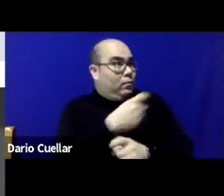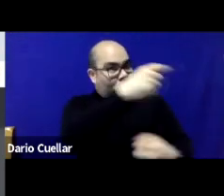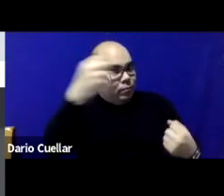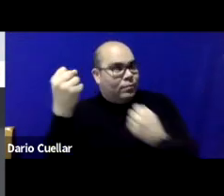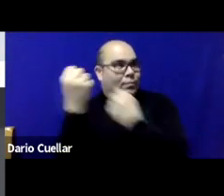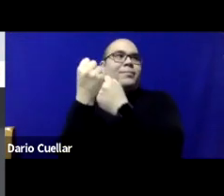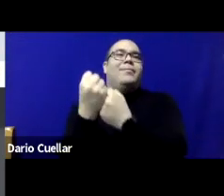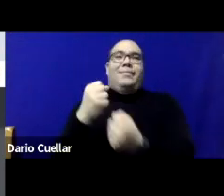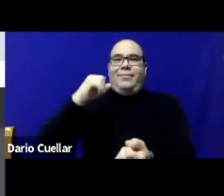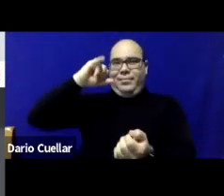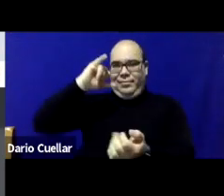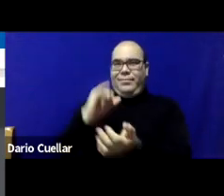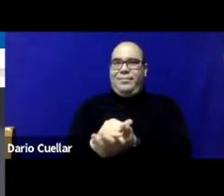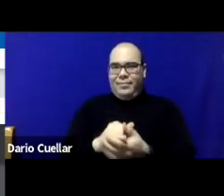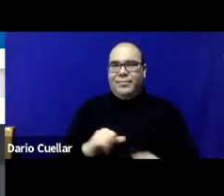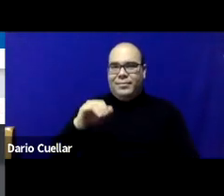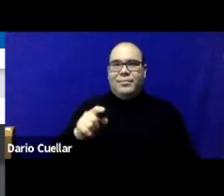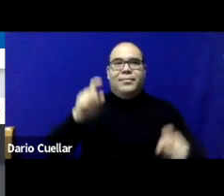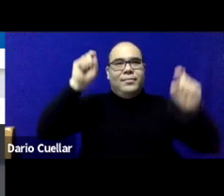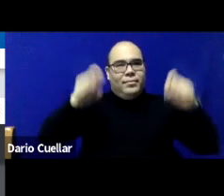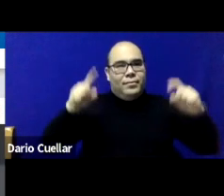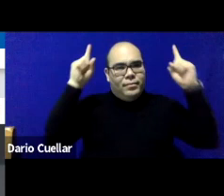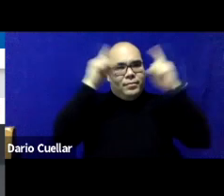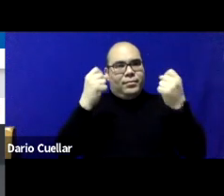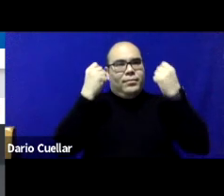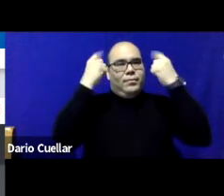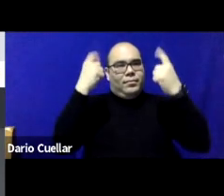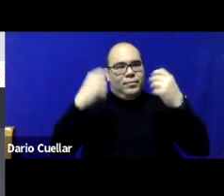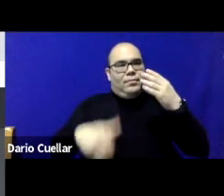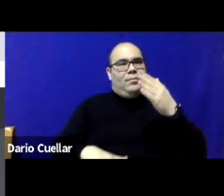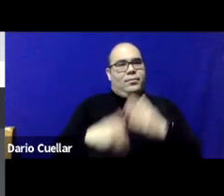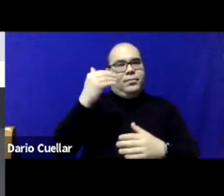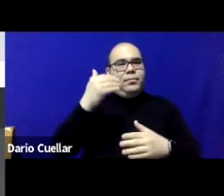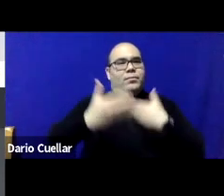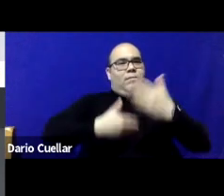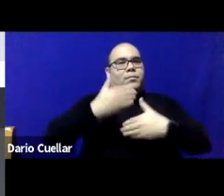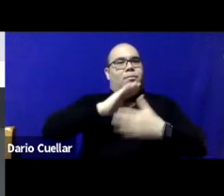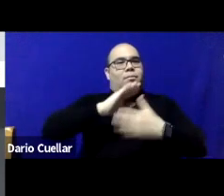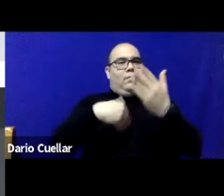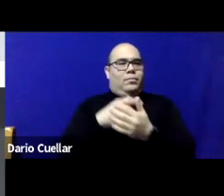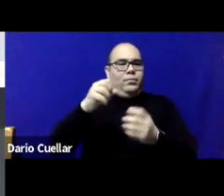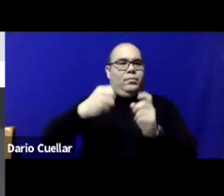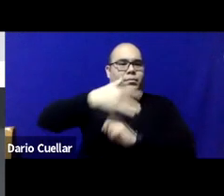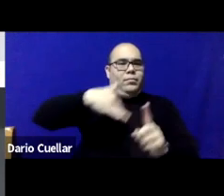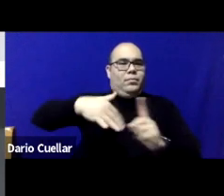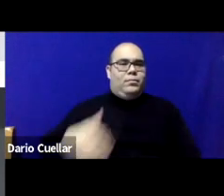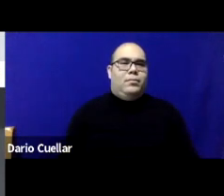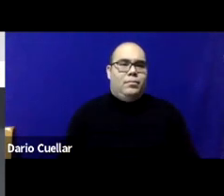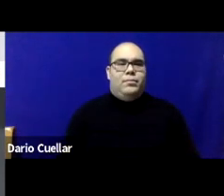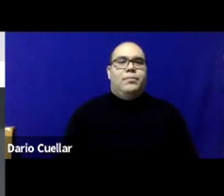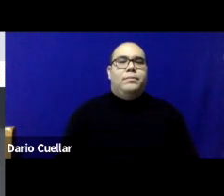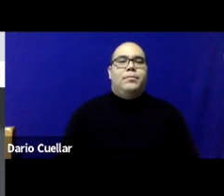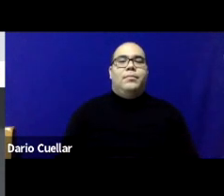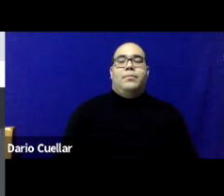eso desde allí es importante entrar a comprender precisamente todo este entorno. Para eso